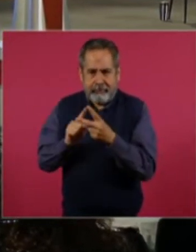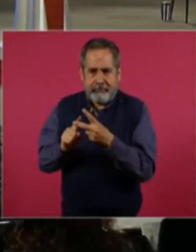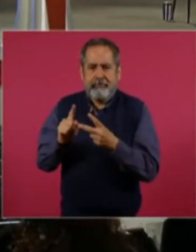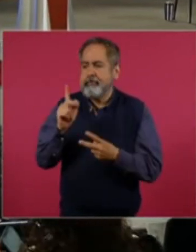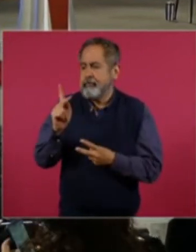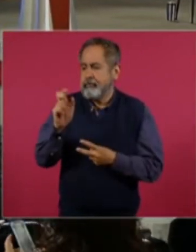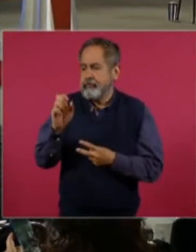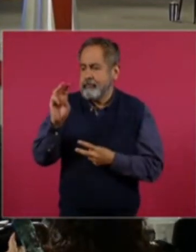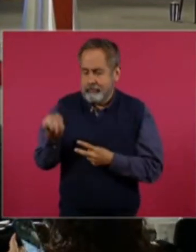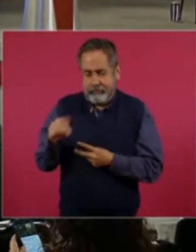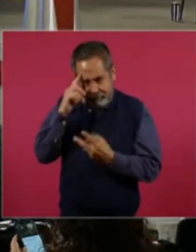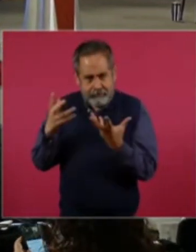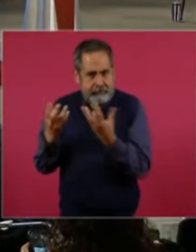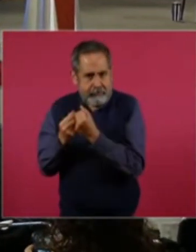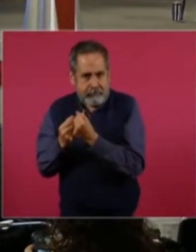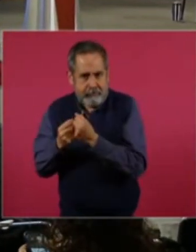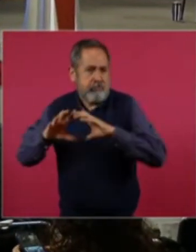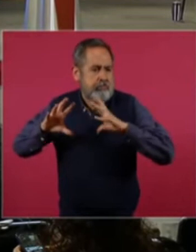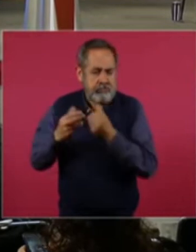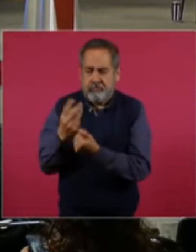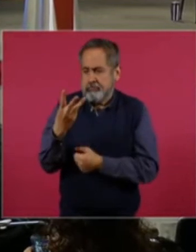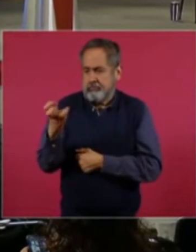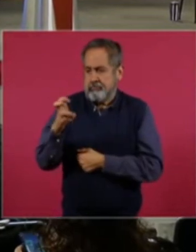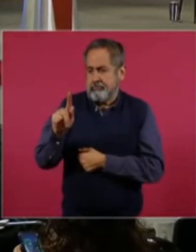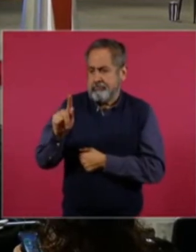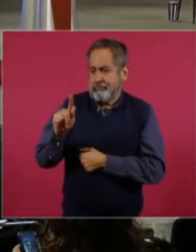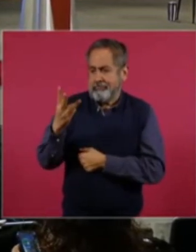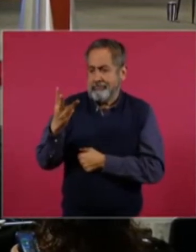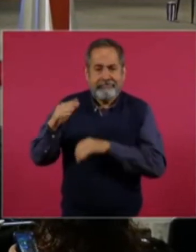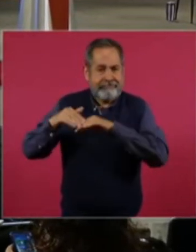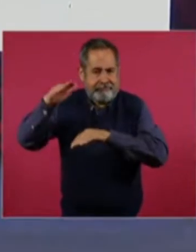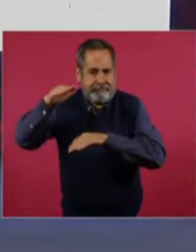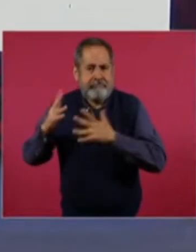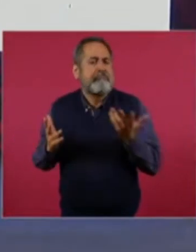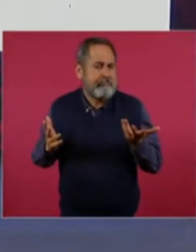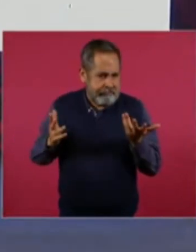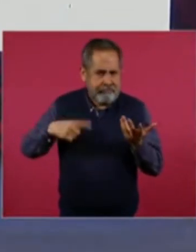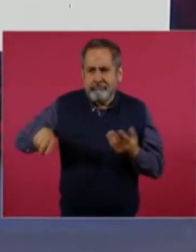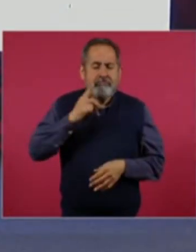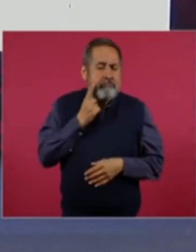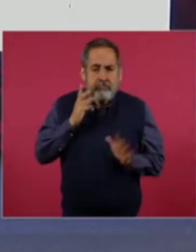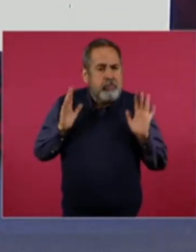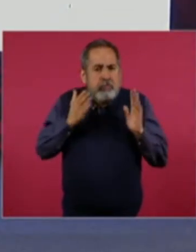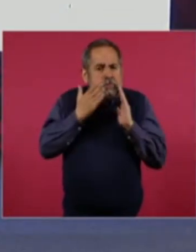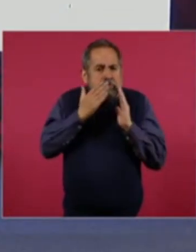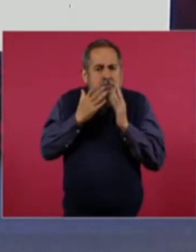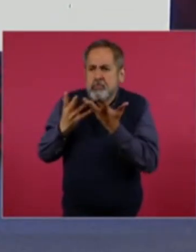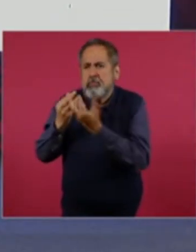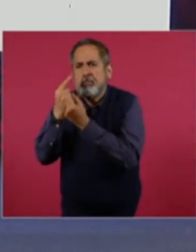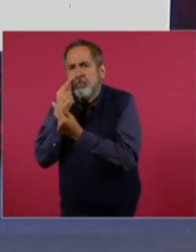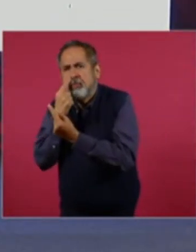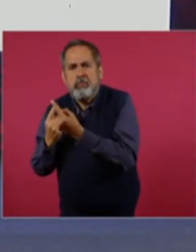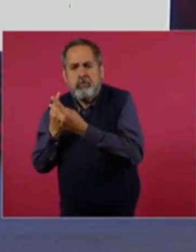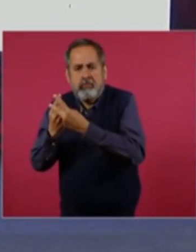Ecologista una mayoría de 373 diputadas y diputados, y eso te da una